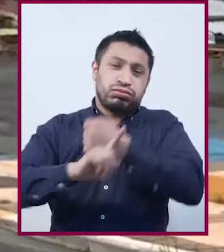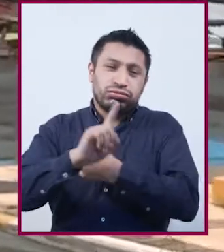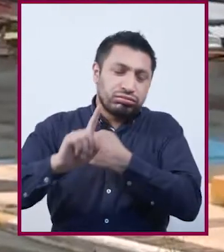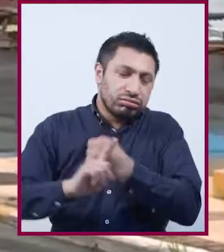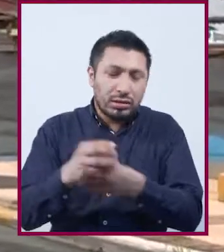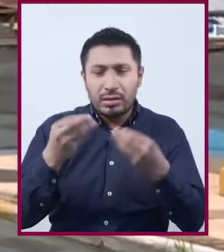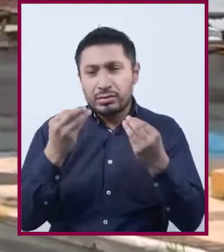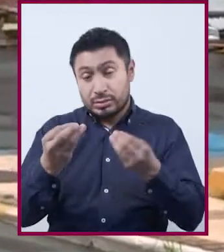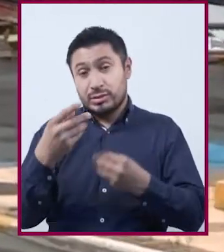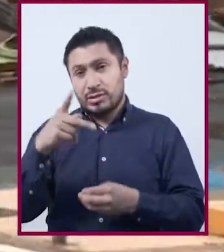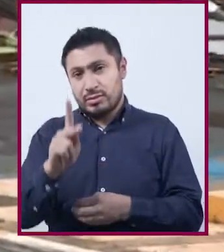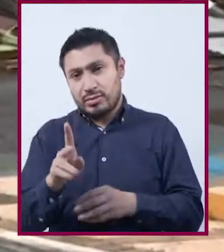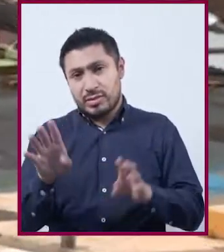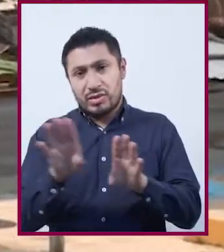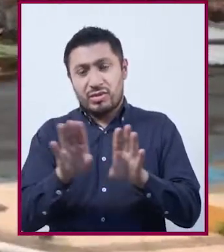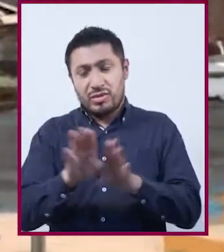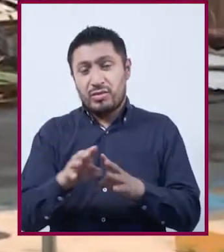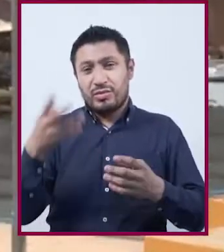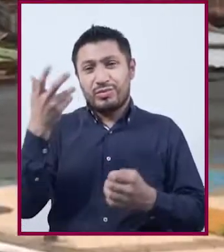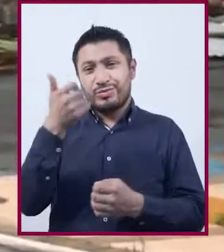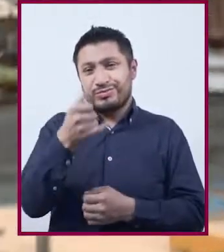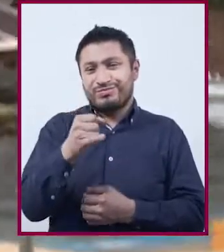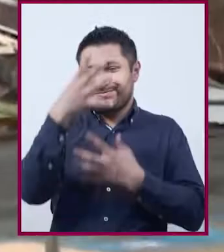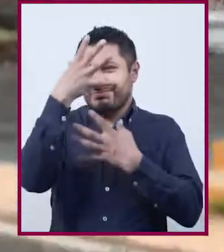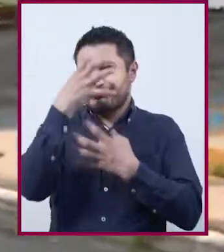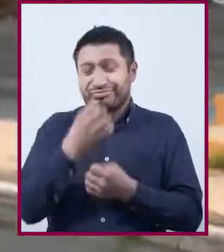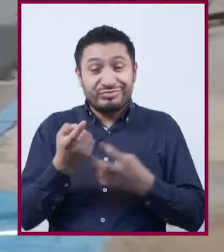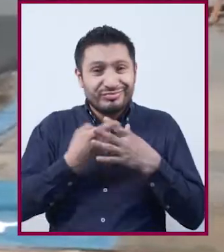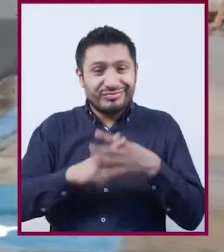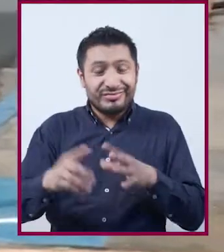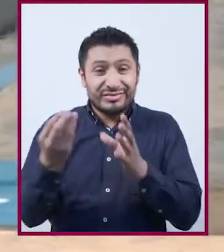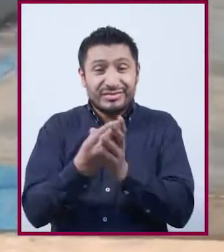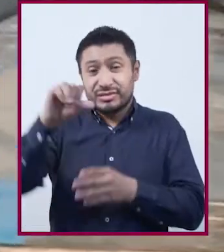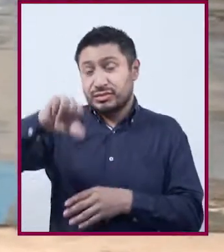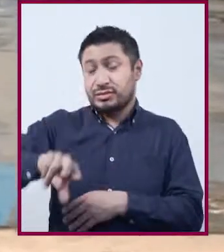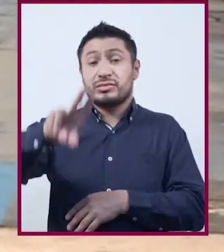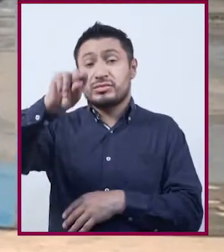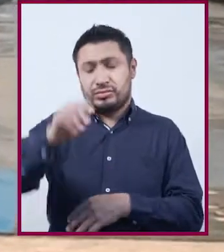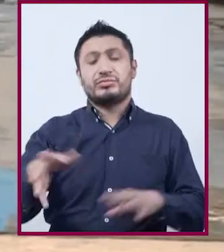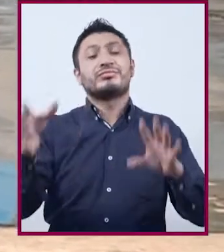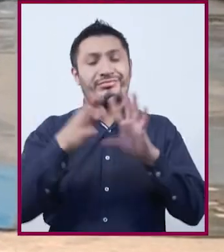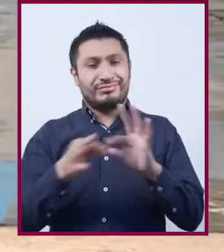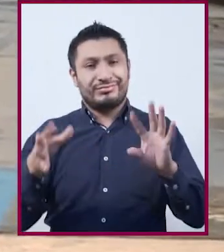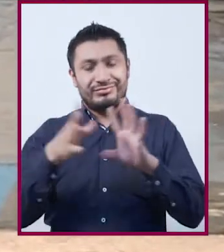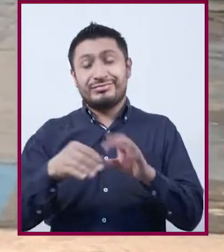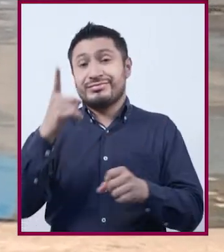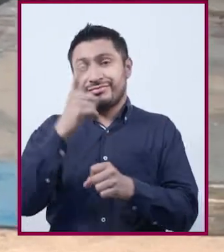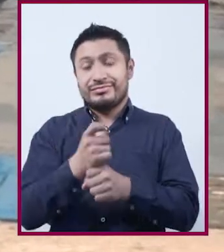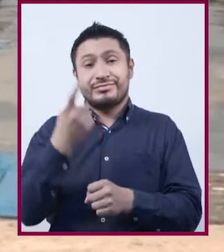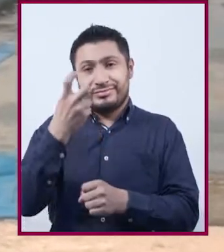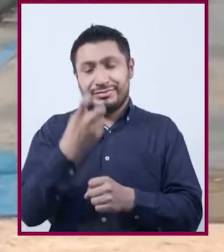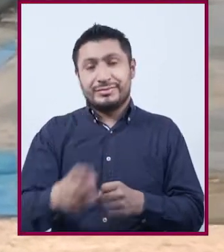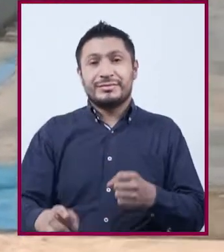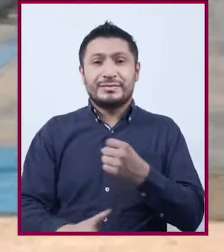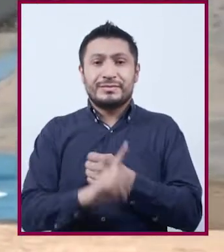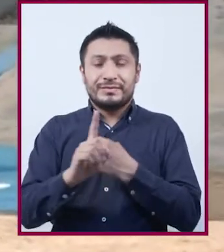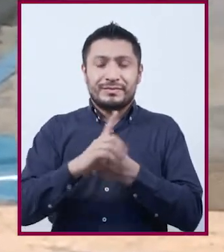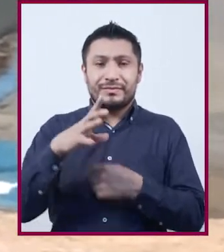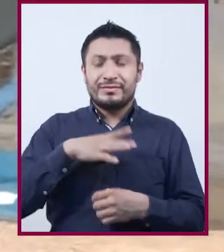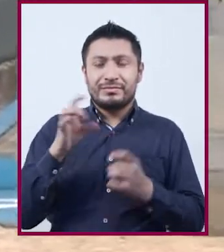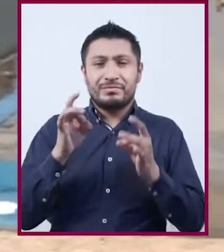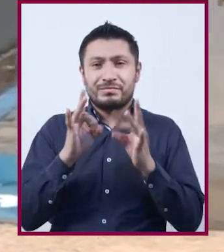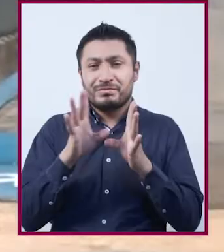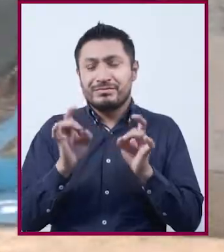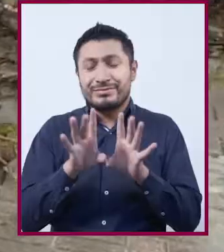caos. Pero para no comenzar solo con cosas tristes, te contaremos que en medio de esta tragedia surgió un